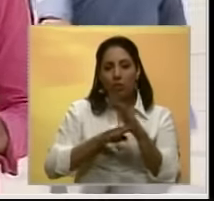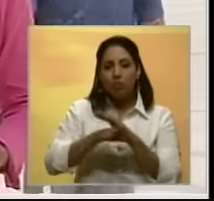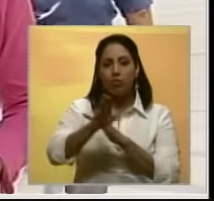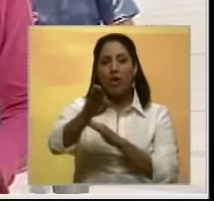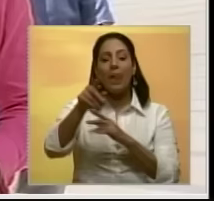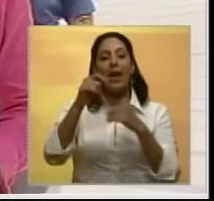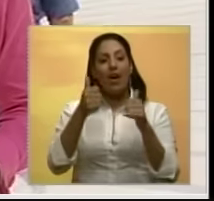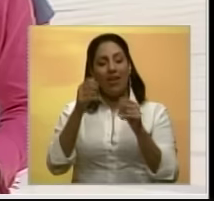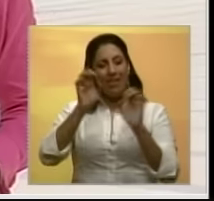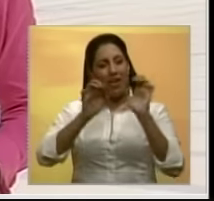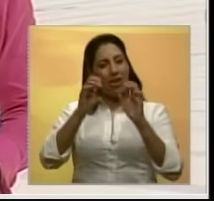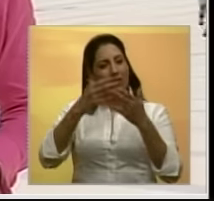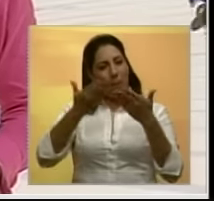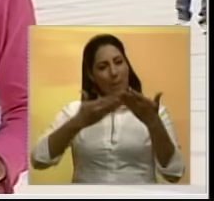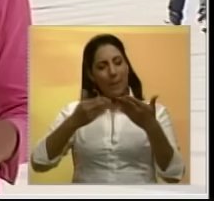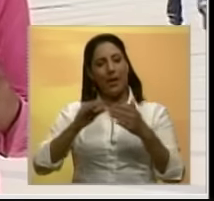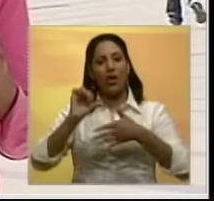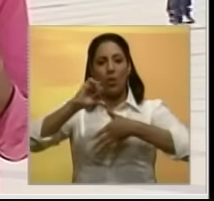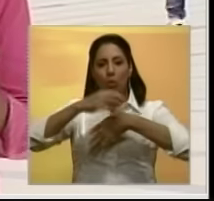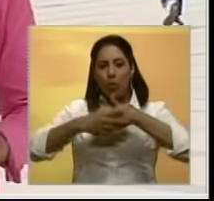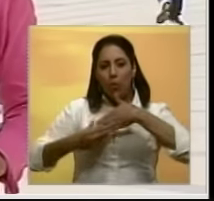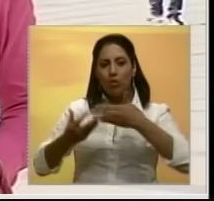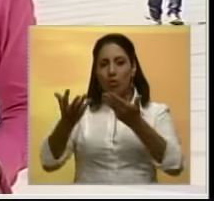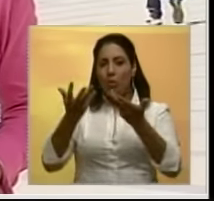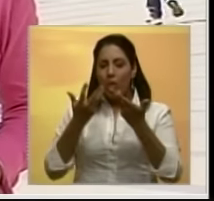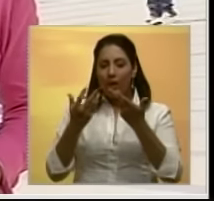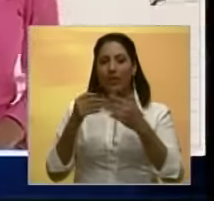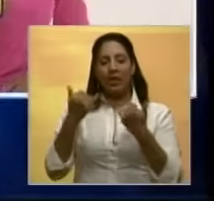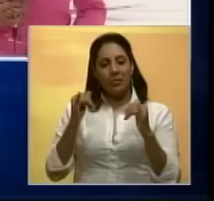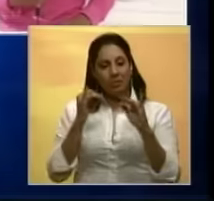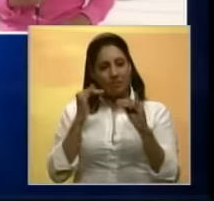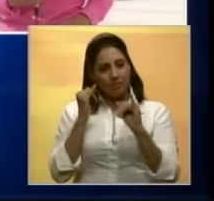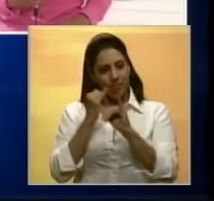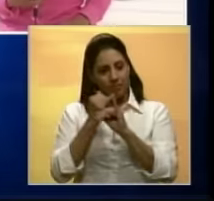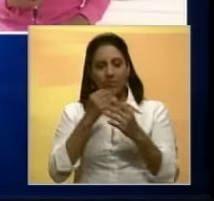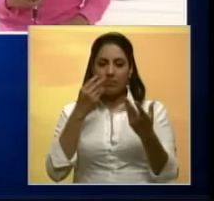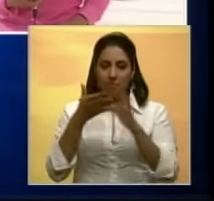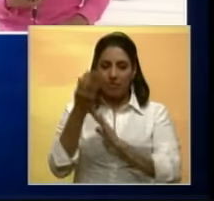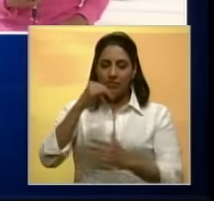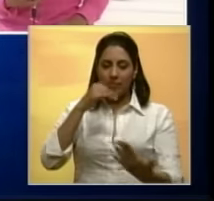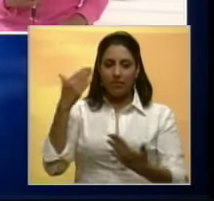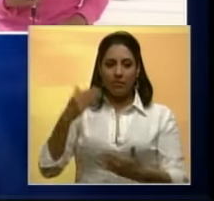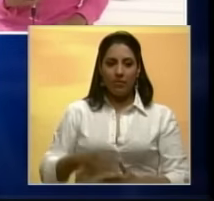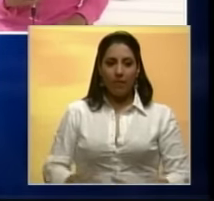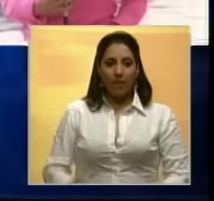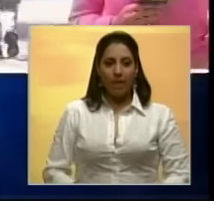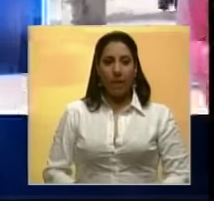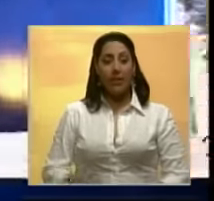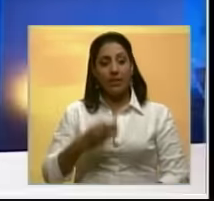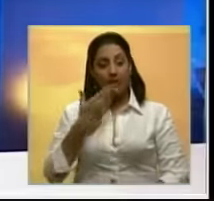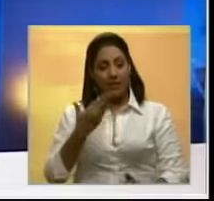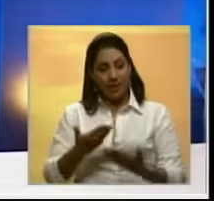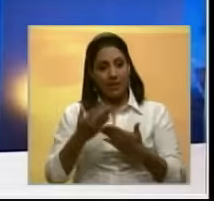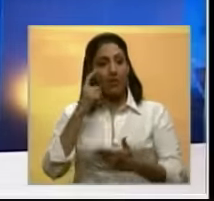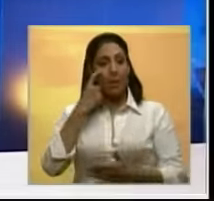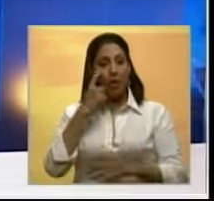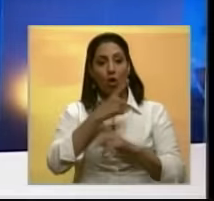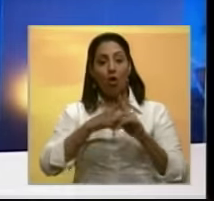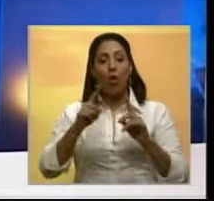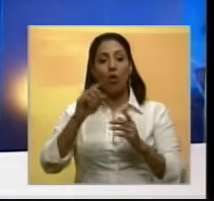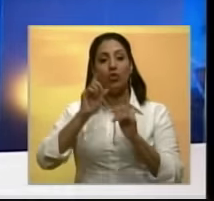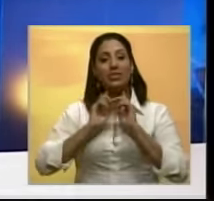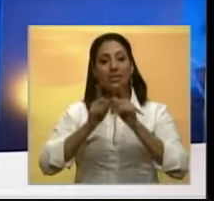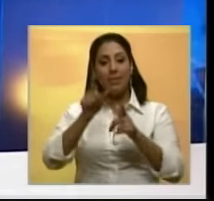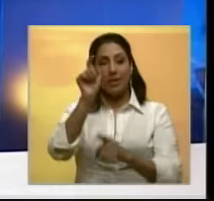evaluando el documento que le entregó la UNASUR. En nuestro aporte, los invito a que continúen con mucho más de nuestra emisión meridiana. Gracias, Maoli. En el Cementerio General